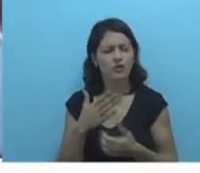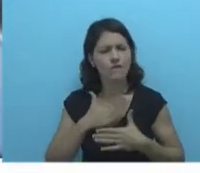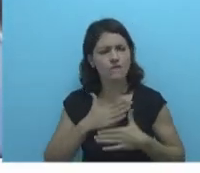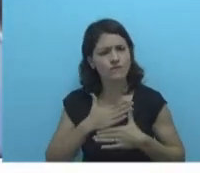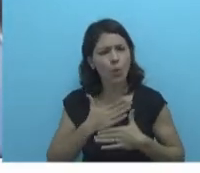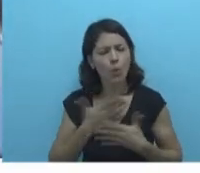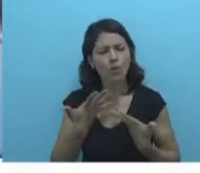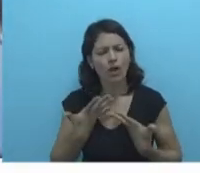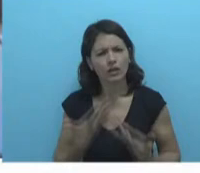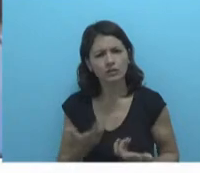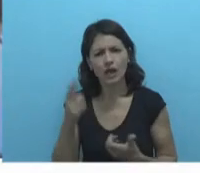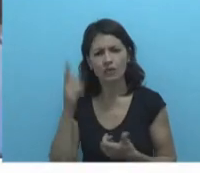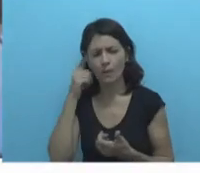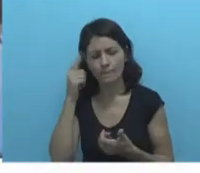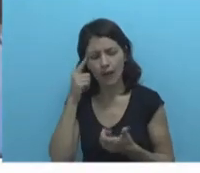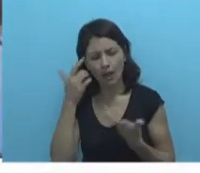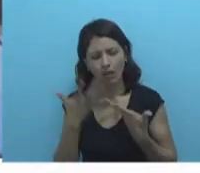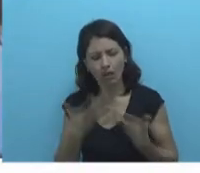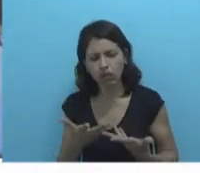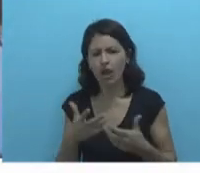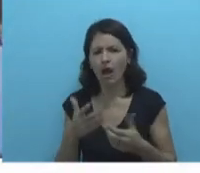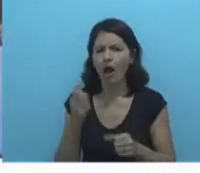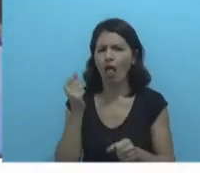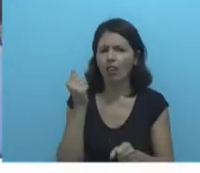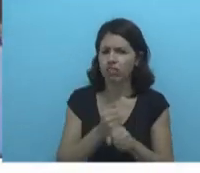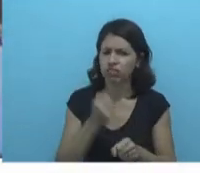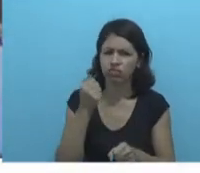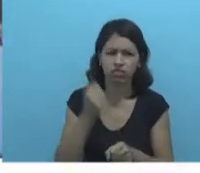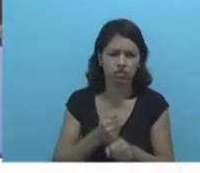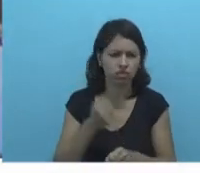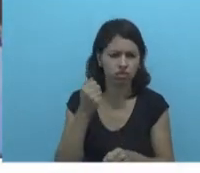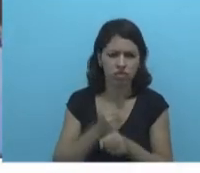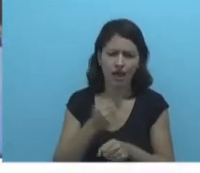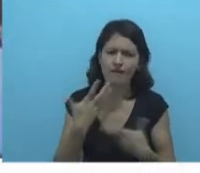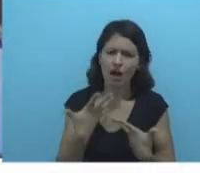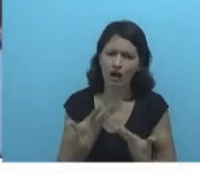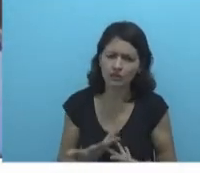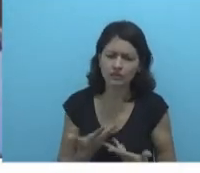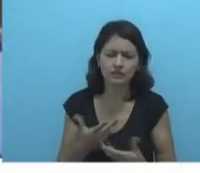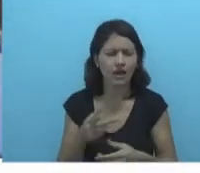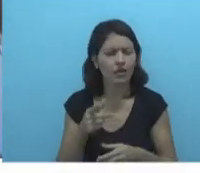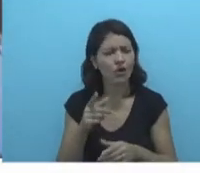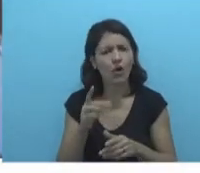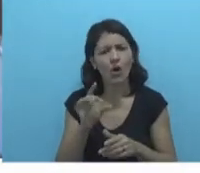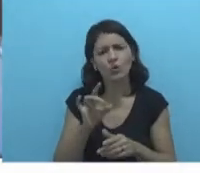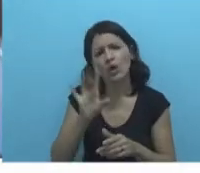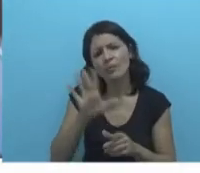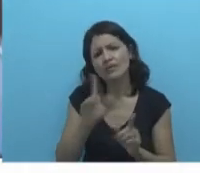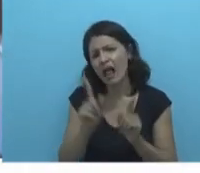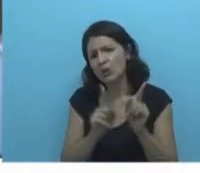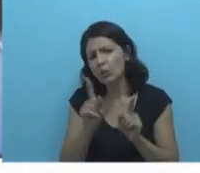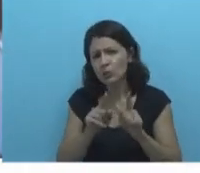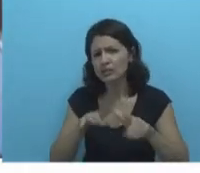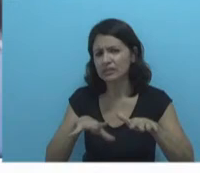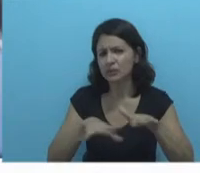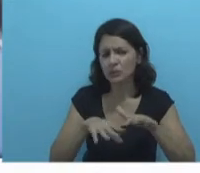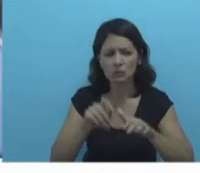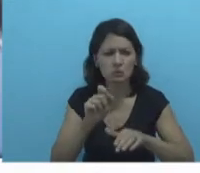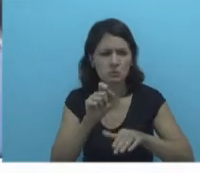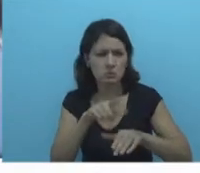la sobrecarga laboral son solamente algunas de las consecuencias que están padeciendo los trabajadores y trabajadoras de la salud.